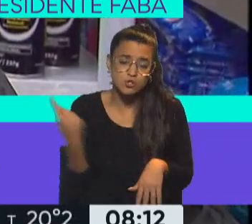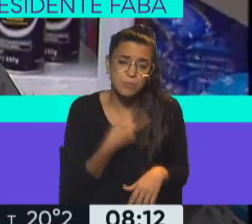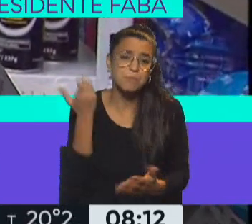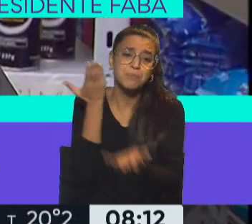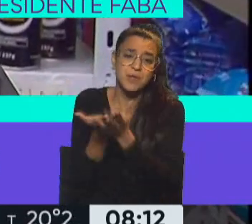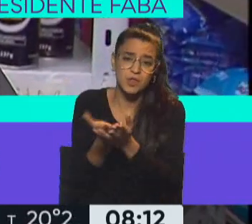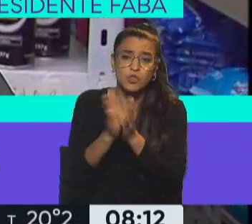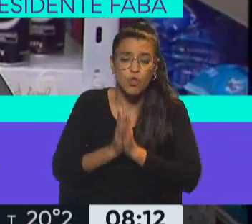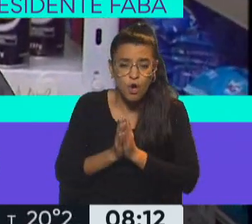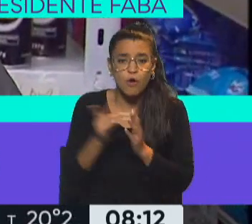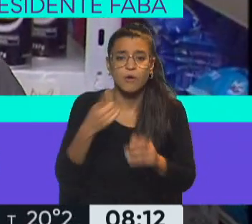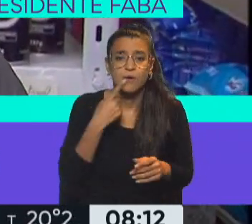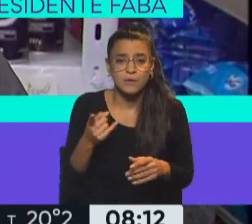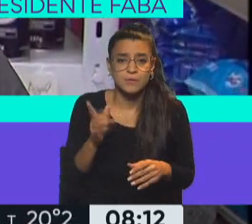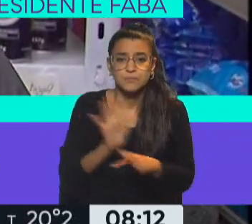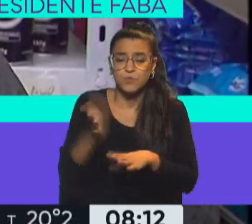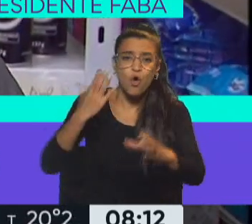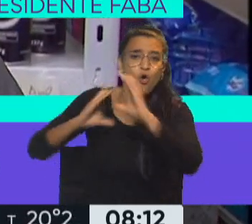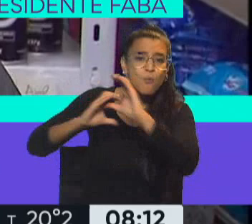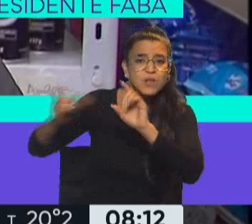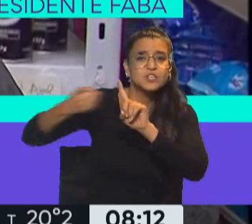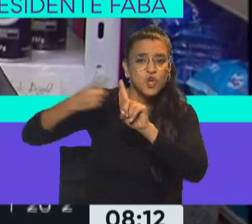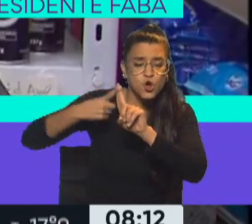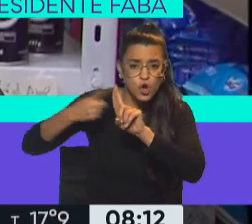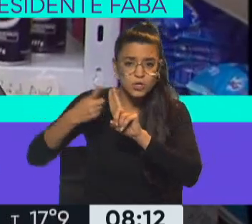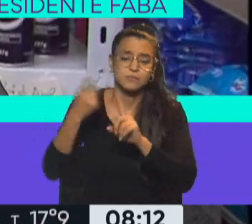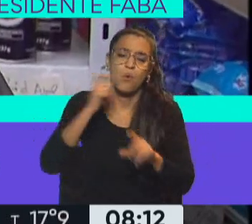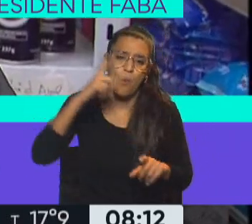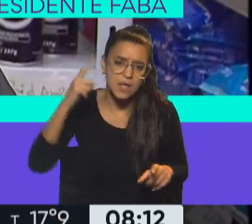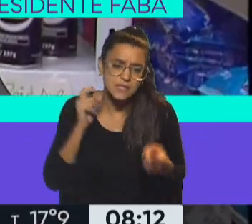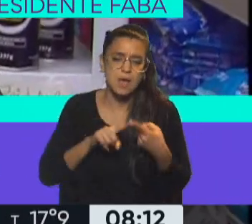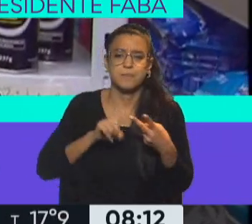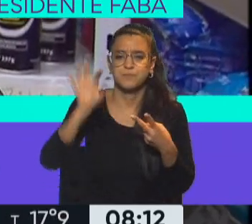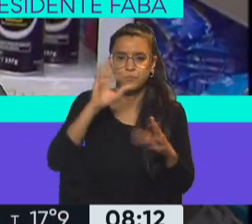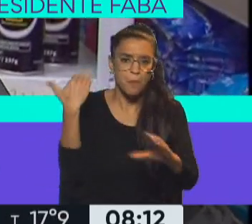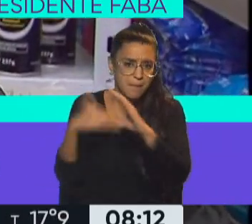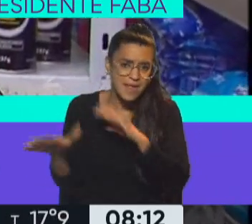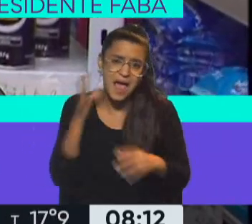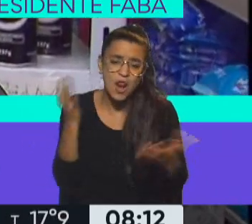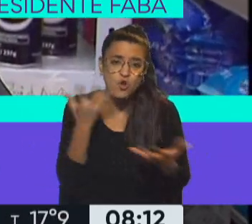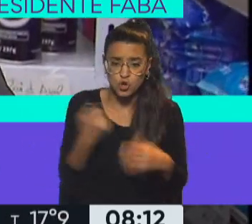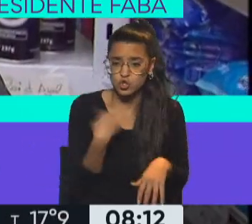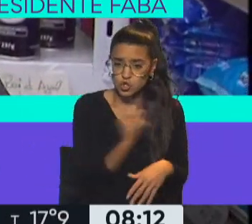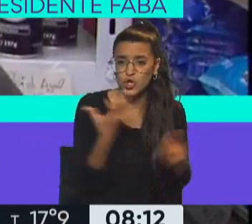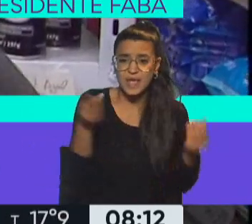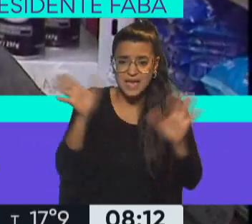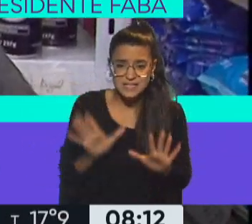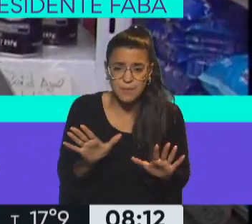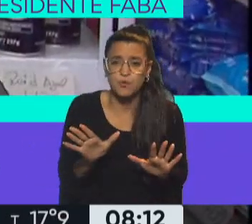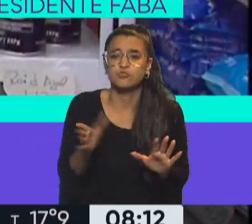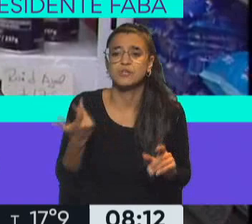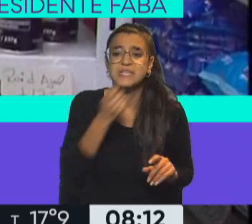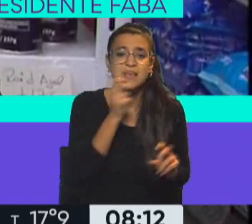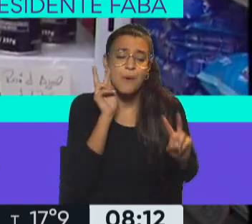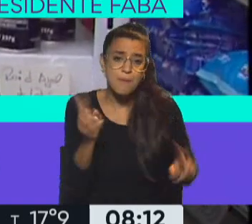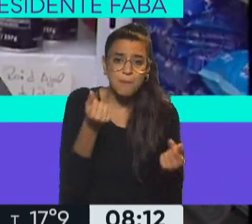de que nos den una vía de comunicación a través de un whatsapp a través de un correo electrónico donde nosotros lo que vamos a hacer es si